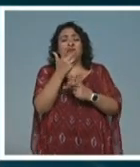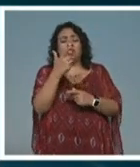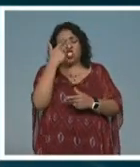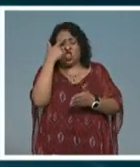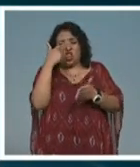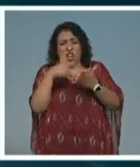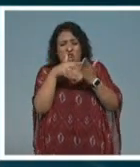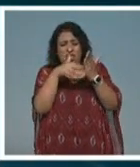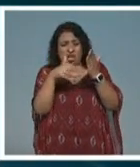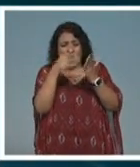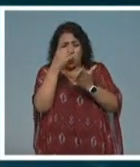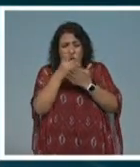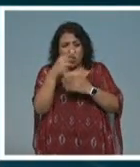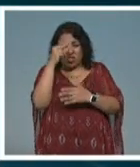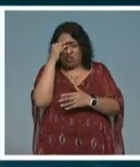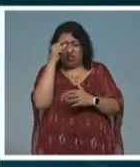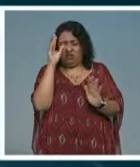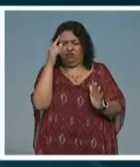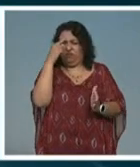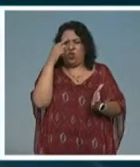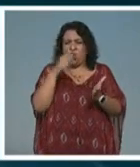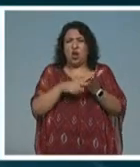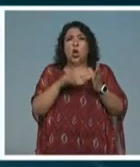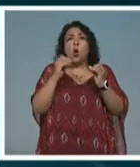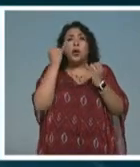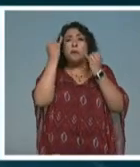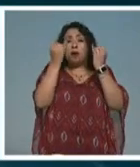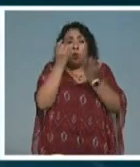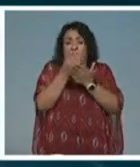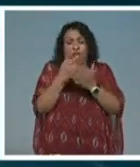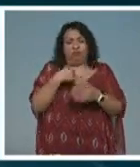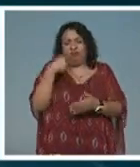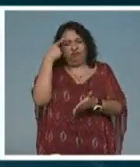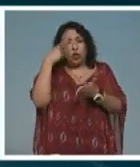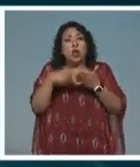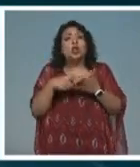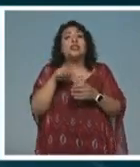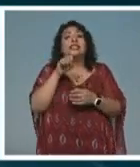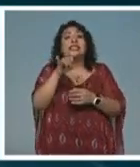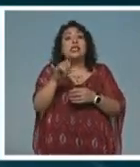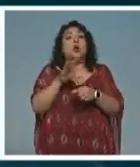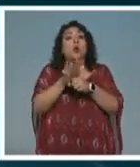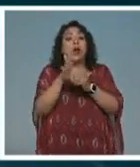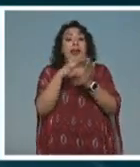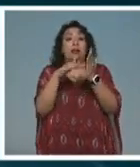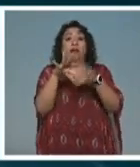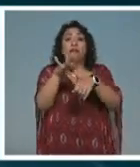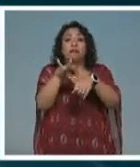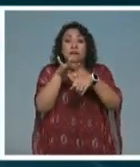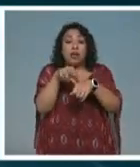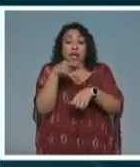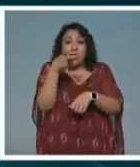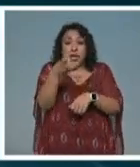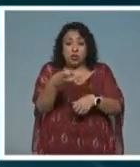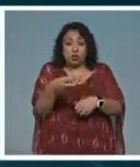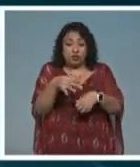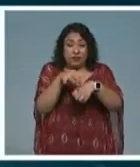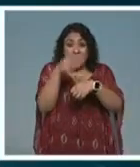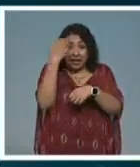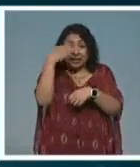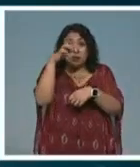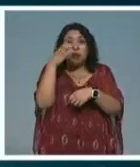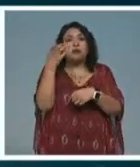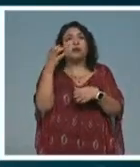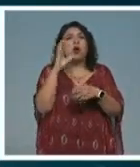literatura hecha solo a base de la inteligencia o la pura imaginación. Creo en la literatura vivencial, ya que esto, la vivencia, es